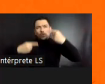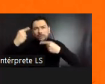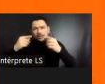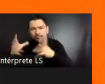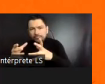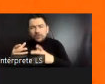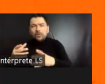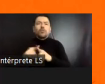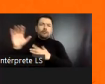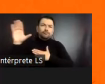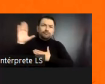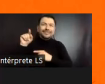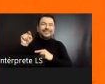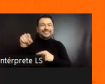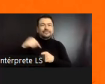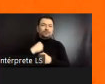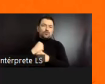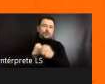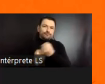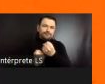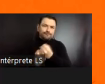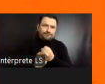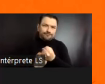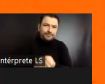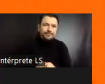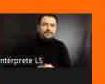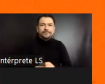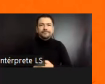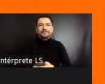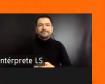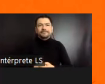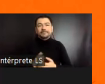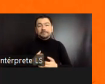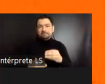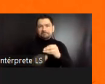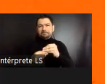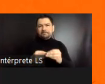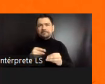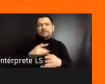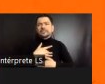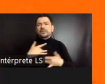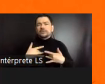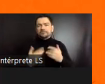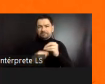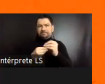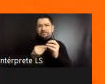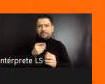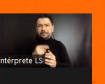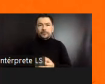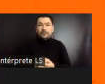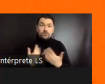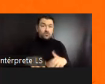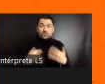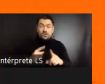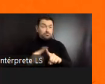para agregarle valor a este trabajo de los sectores de salud. La multisectorialidad, como lo dije, son todos los datos que se